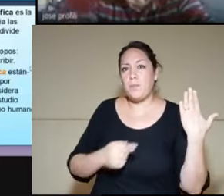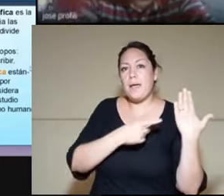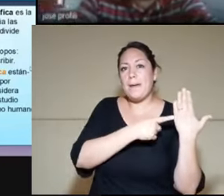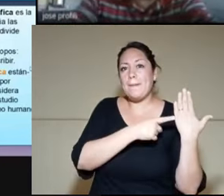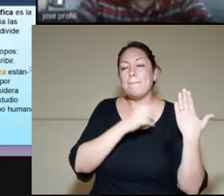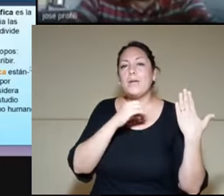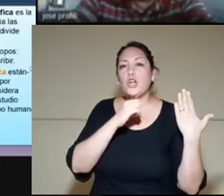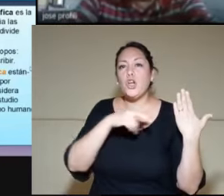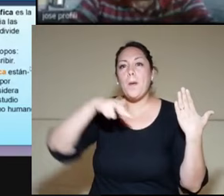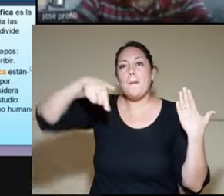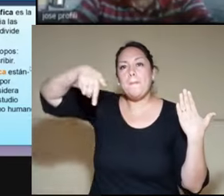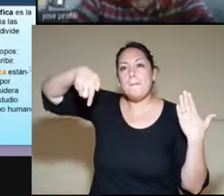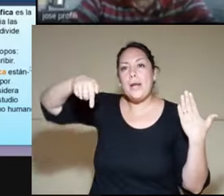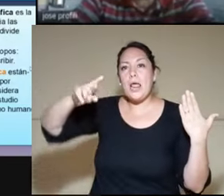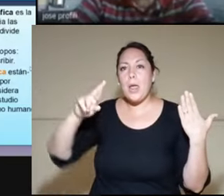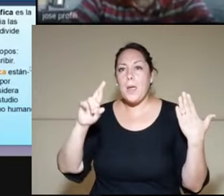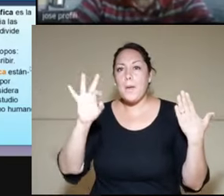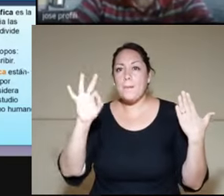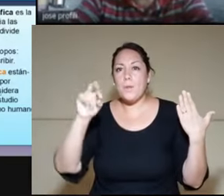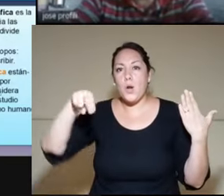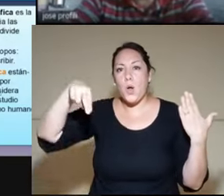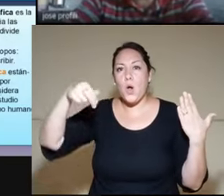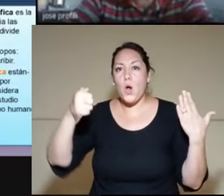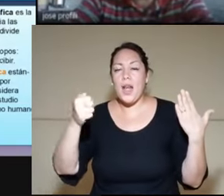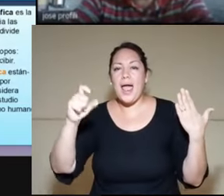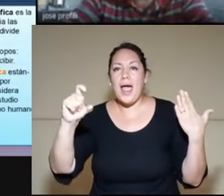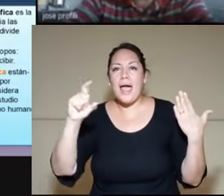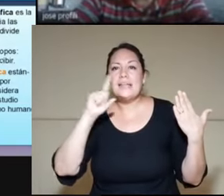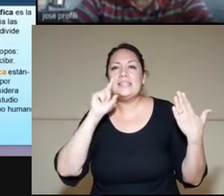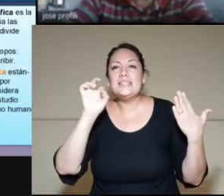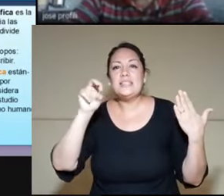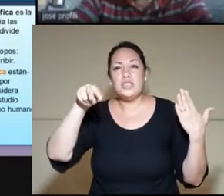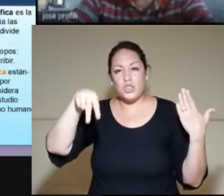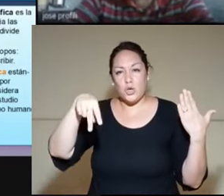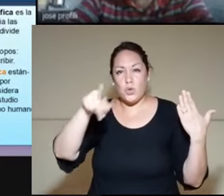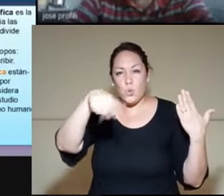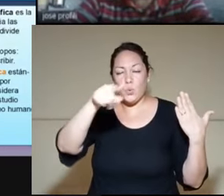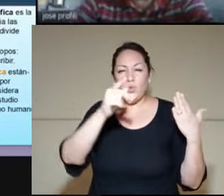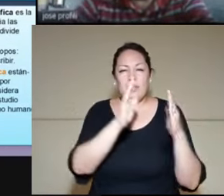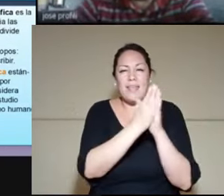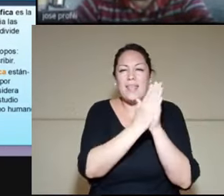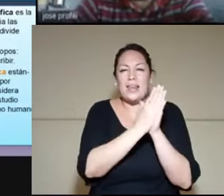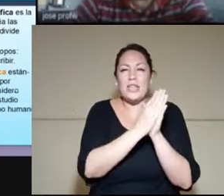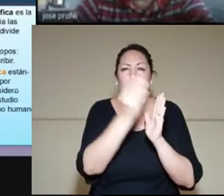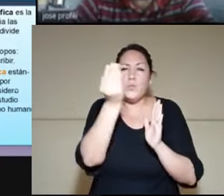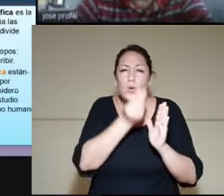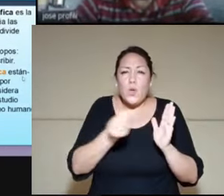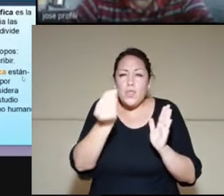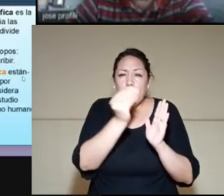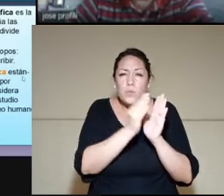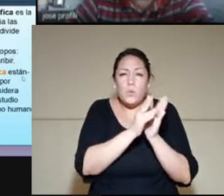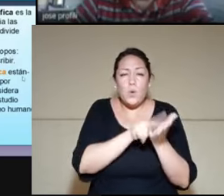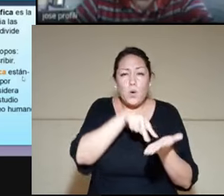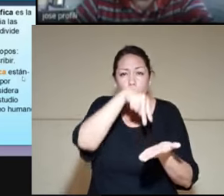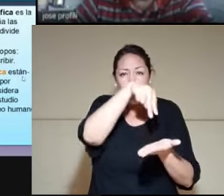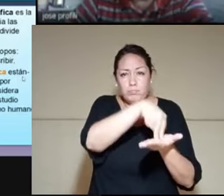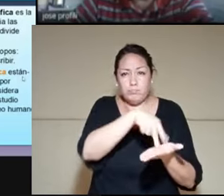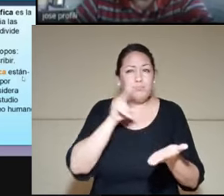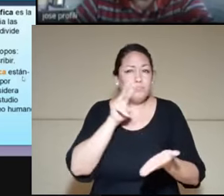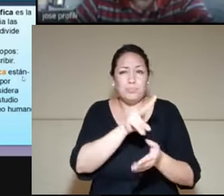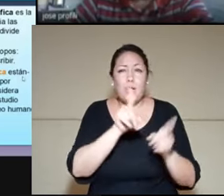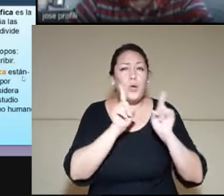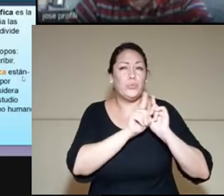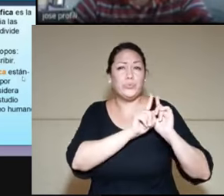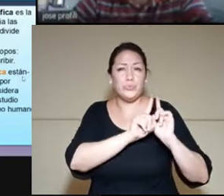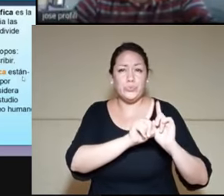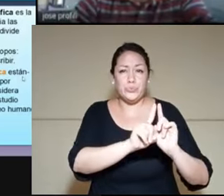está hacia arriba se llama pronación. Entonces ustedes, esa es la posición anatómica que ustedes van a ver del cuerpo humano y siempre se estudia de esa